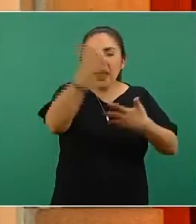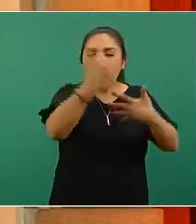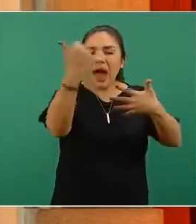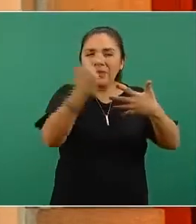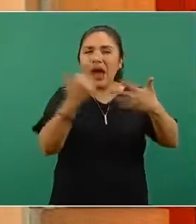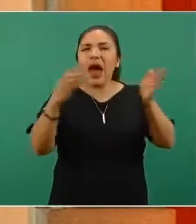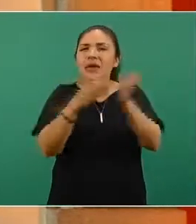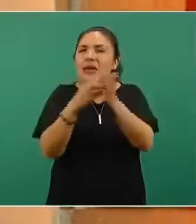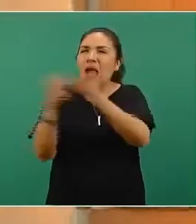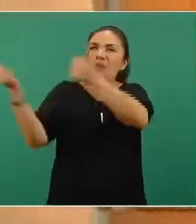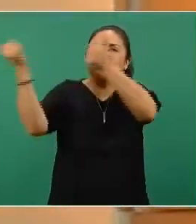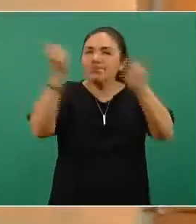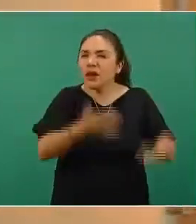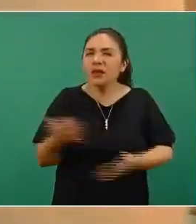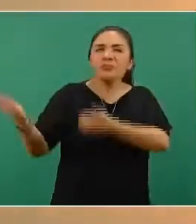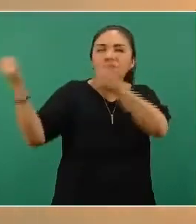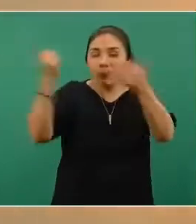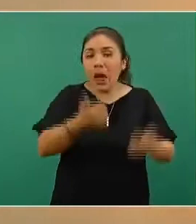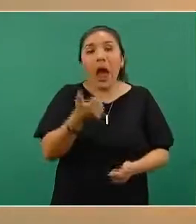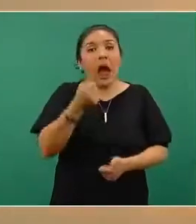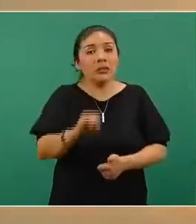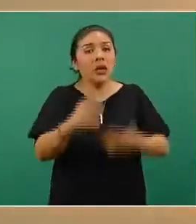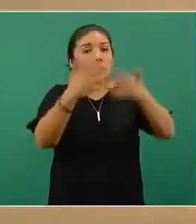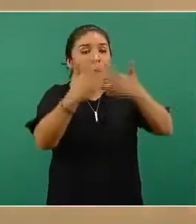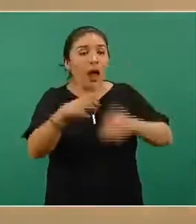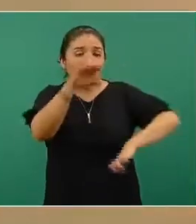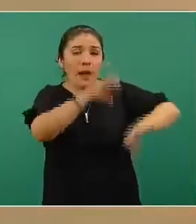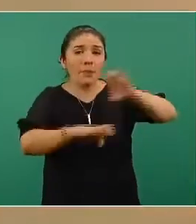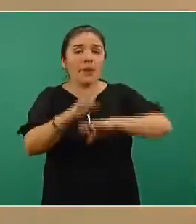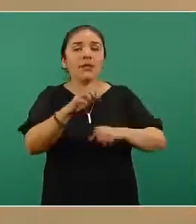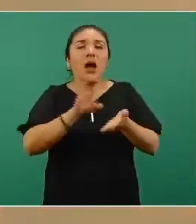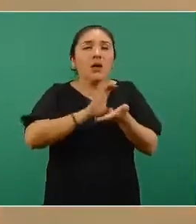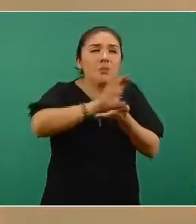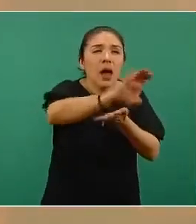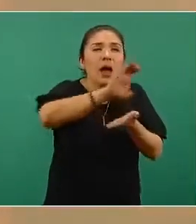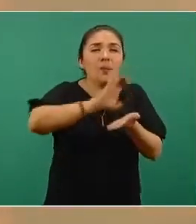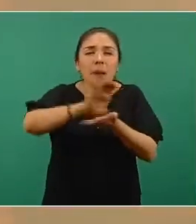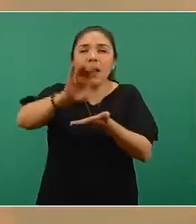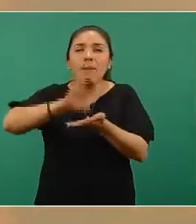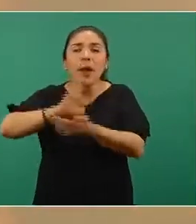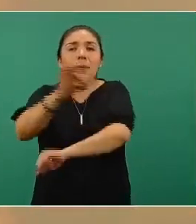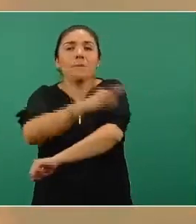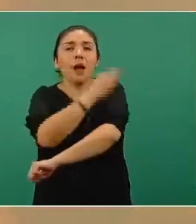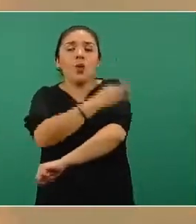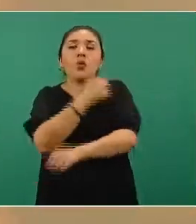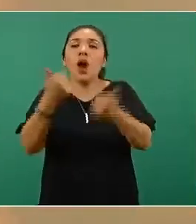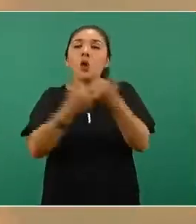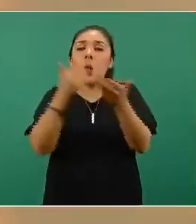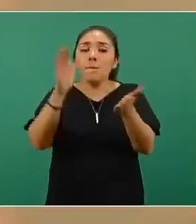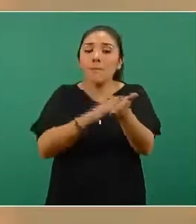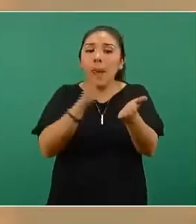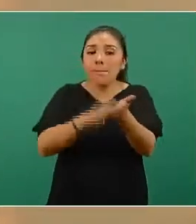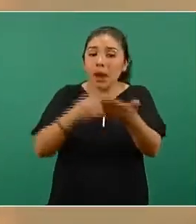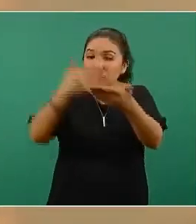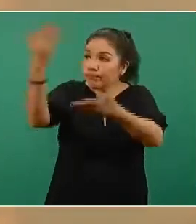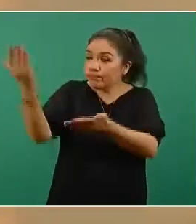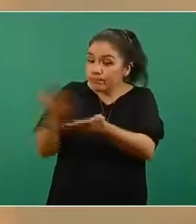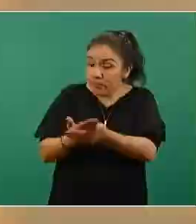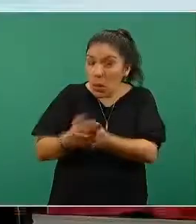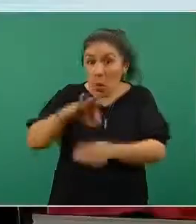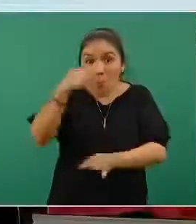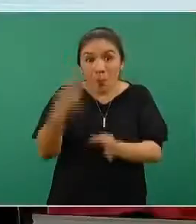de los lotes, y en general las compañías mandan las vacunas con todo el esquema o documentos completos. En esta